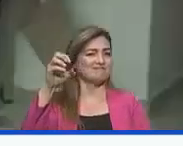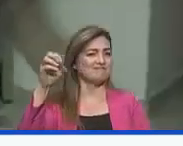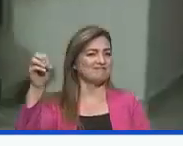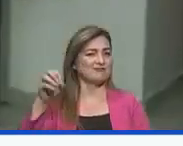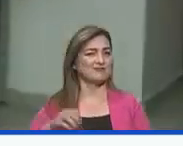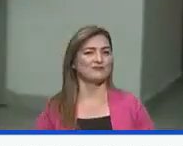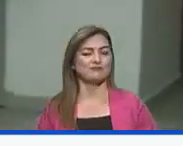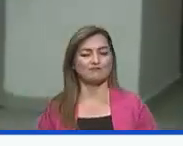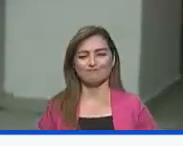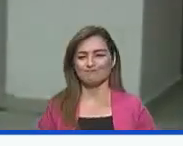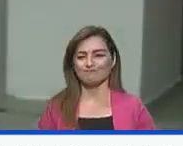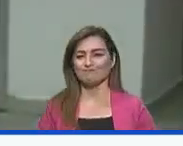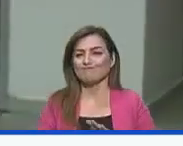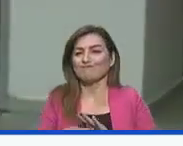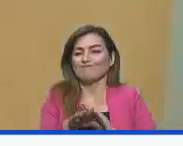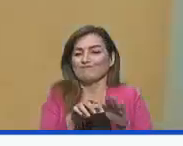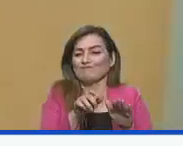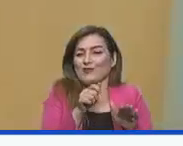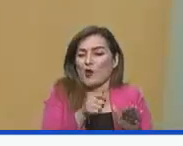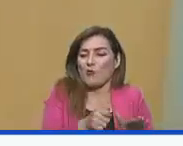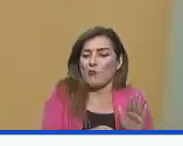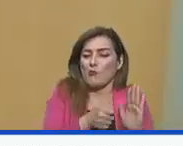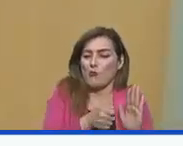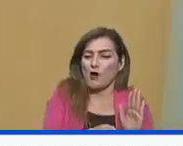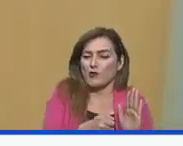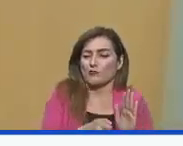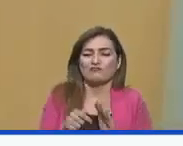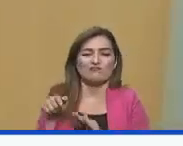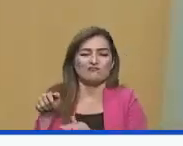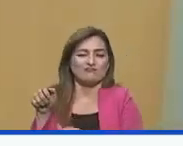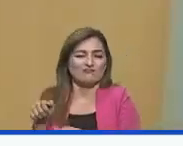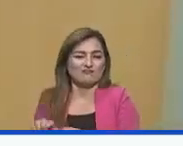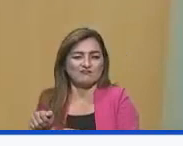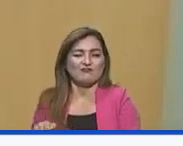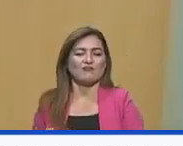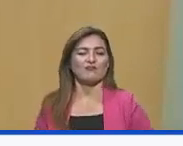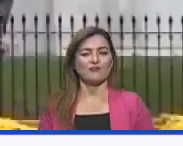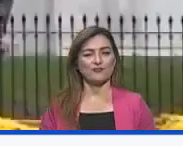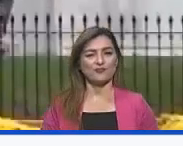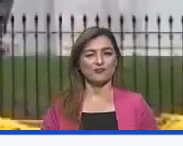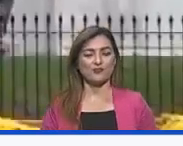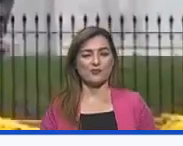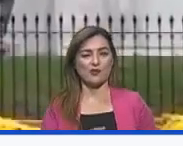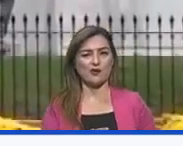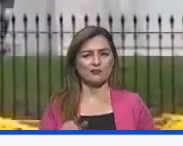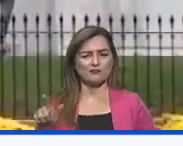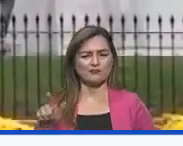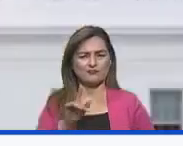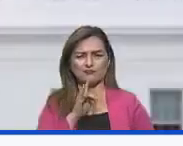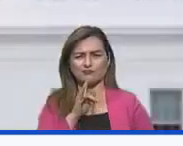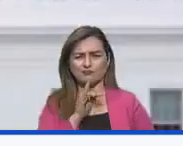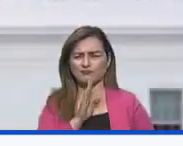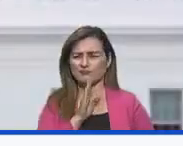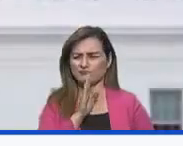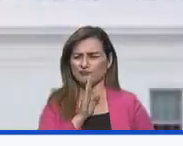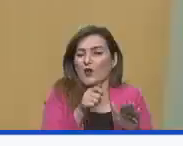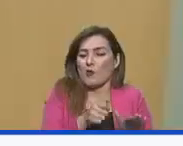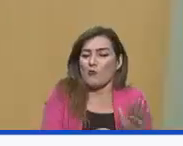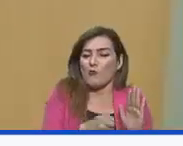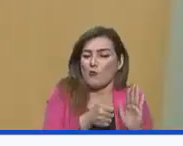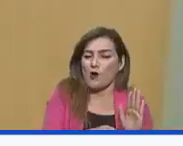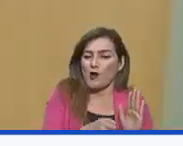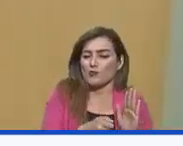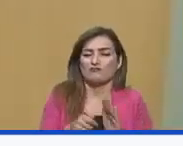revocadas, la mayoría de ellas de abogados y el restante de jueces. Esta no es una práctica nueva de Estados Unidos en la lucha contra, sobre todo,